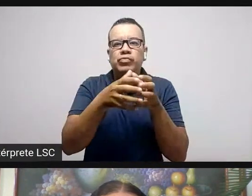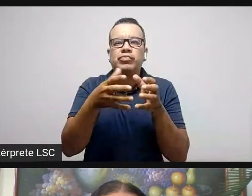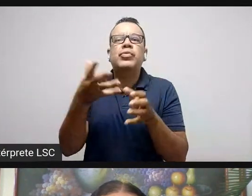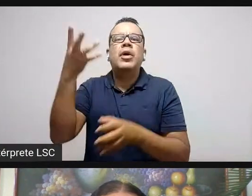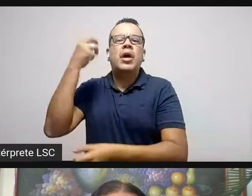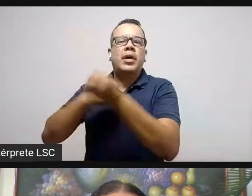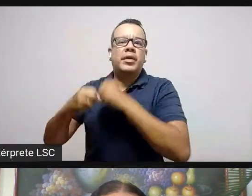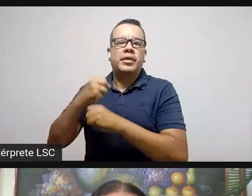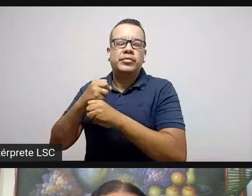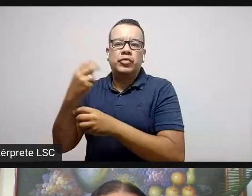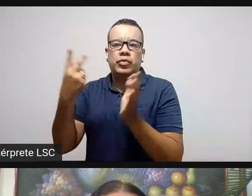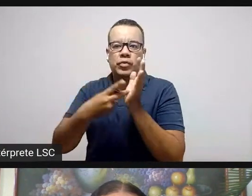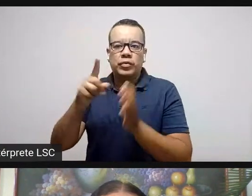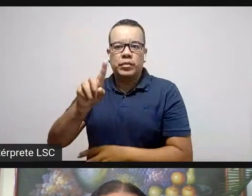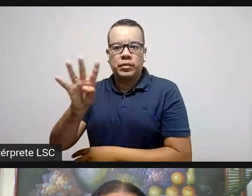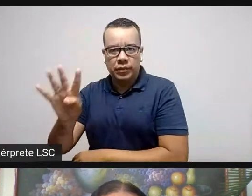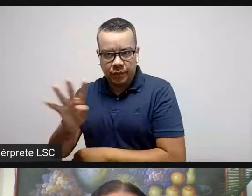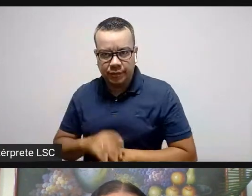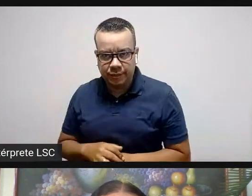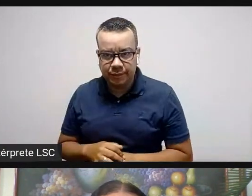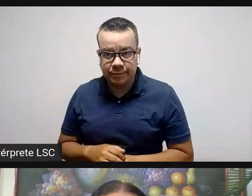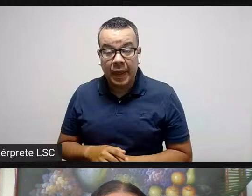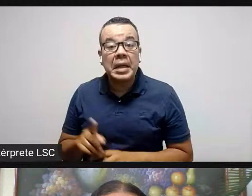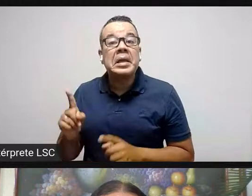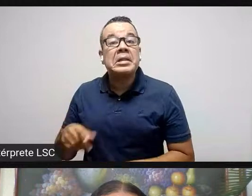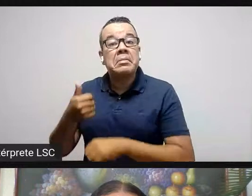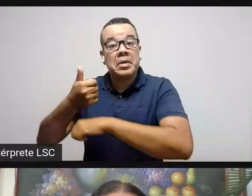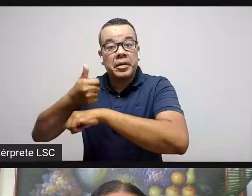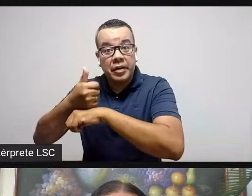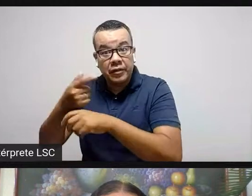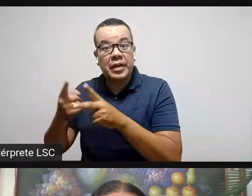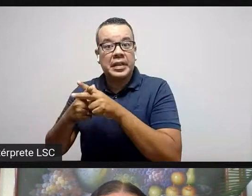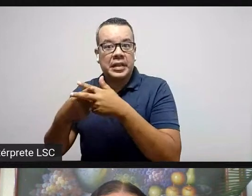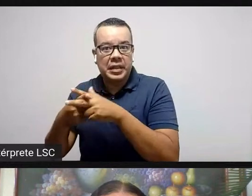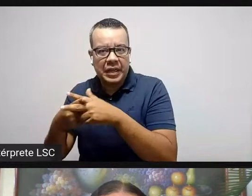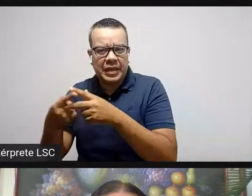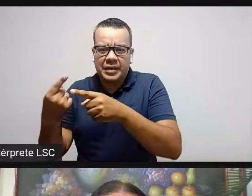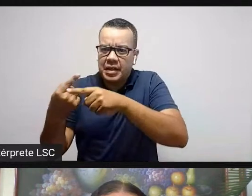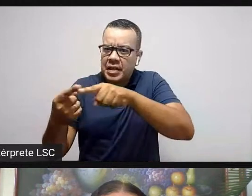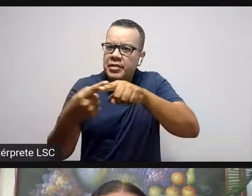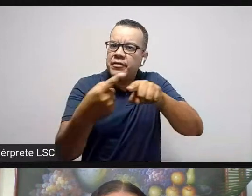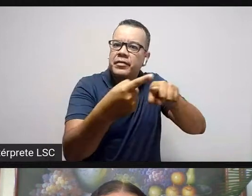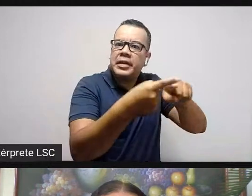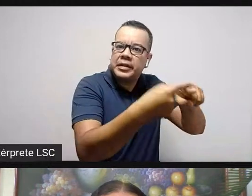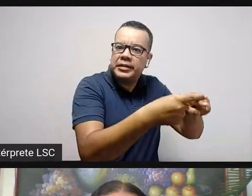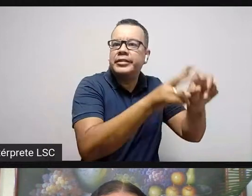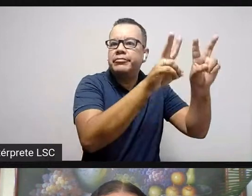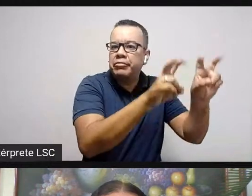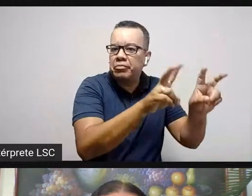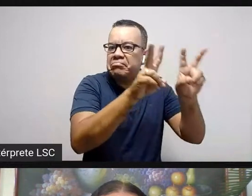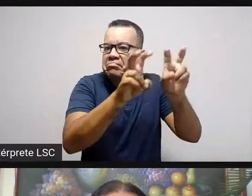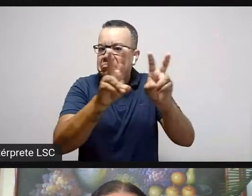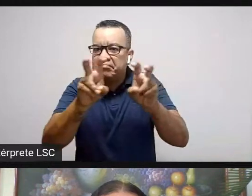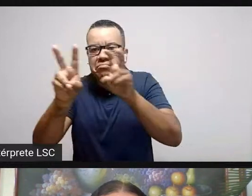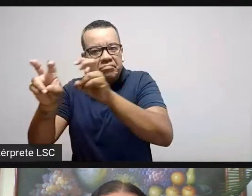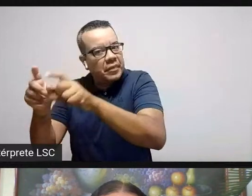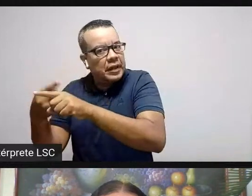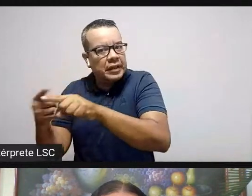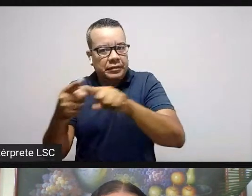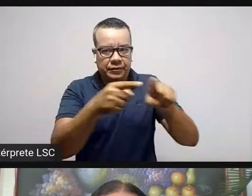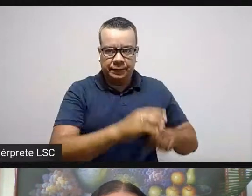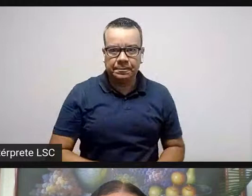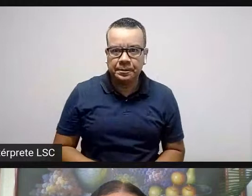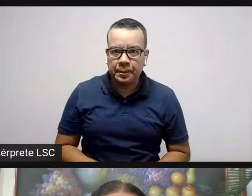Tallerista y dirección de la obra Cementerio Exquisito, Poesía de Alcantarilla, creación colectiva